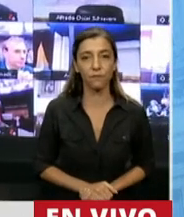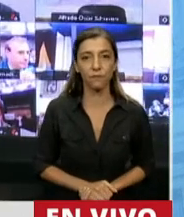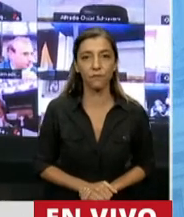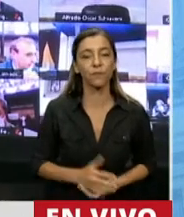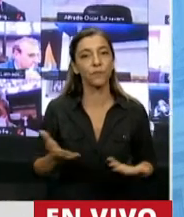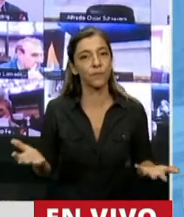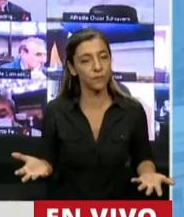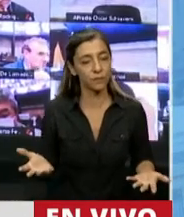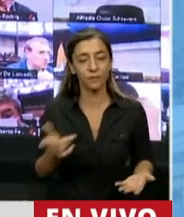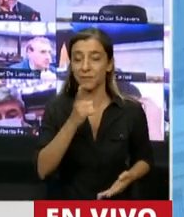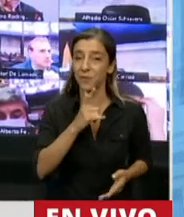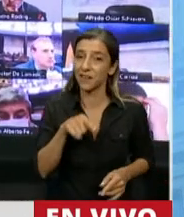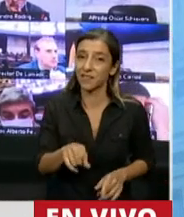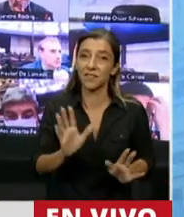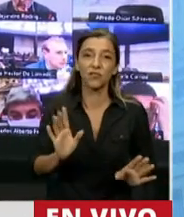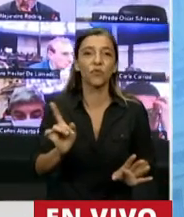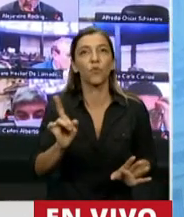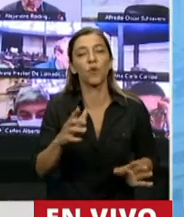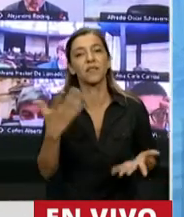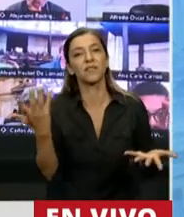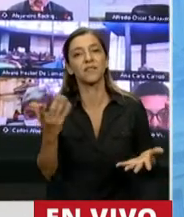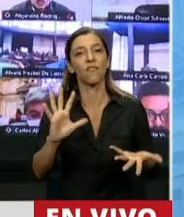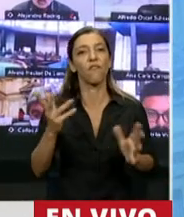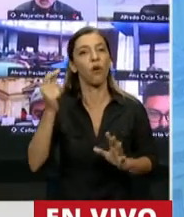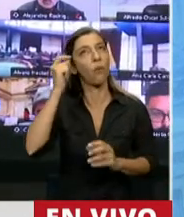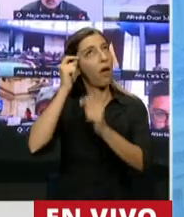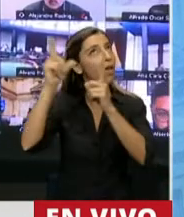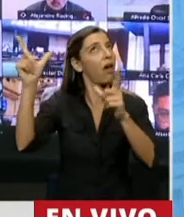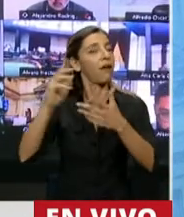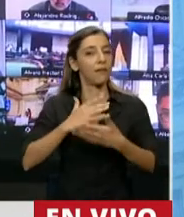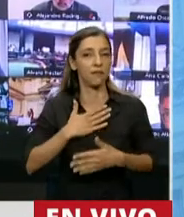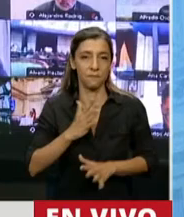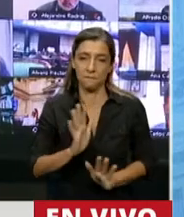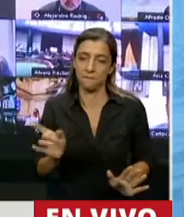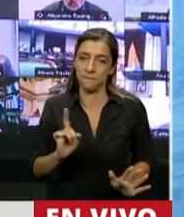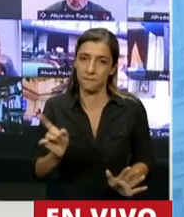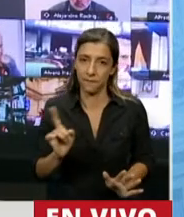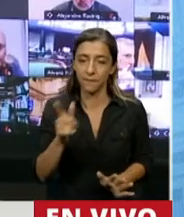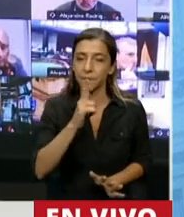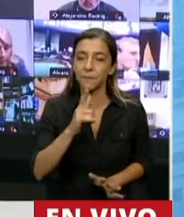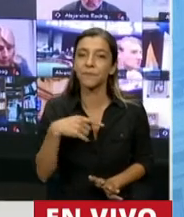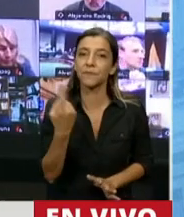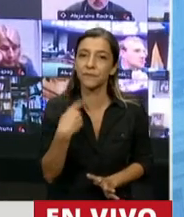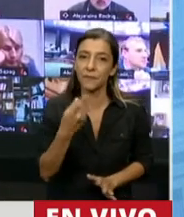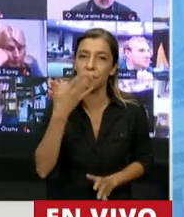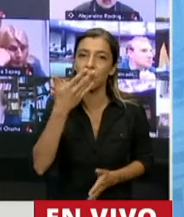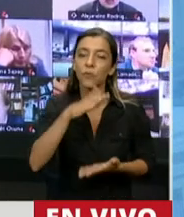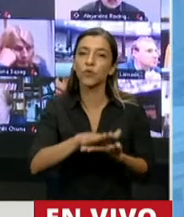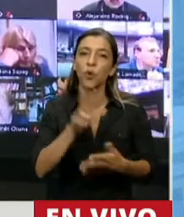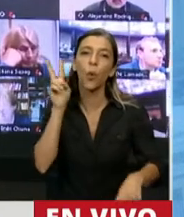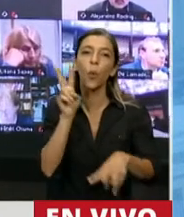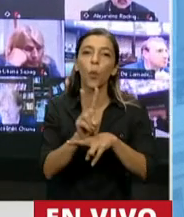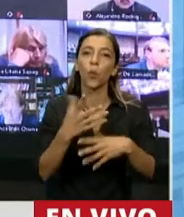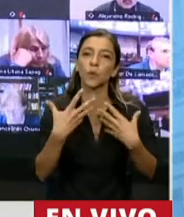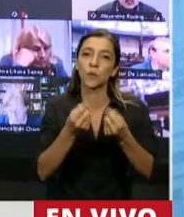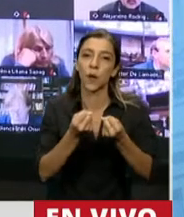Así que no creo que esto tenga que ver mucho con una cuestión ideológica. Me parece que cuando estamos hablando de la prevención de la salud de